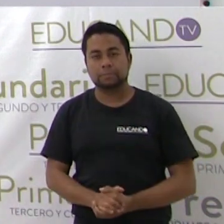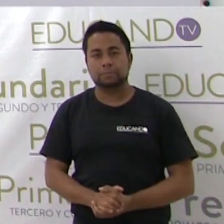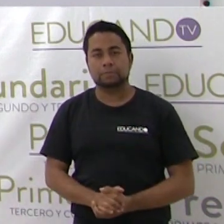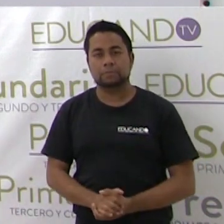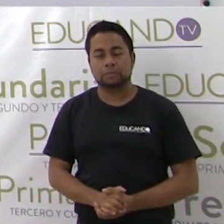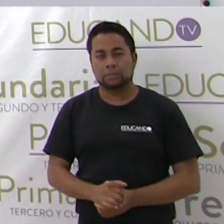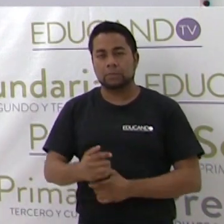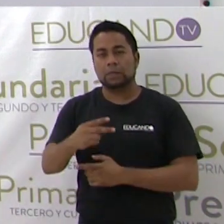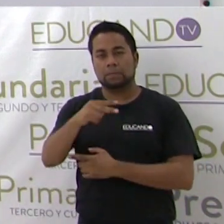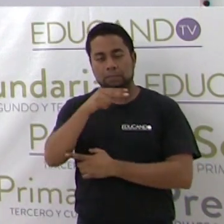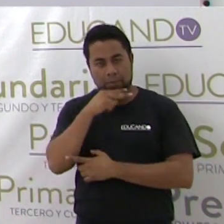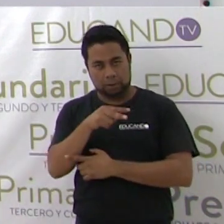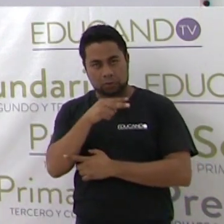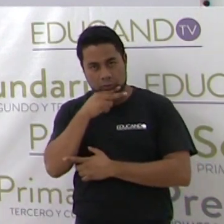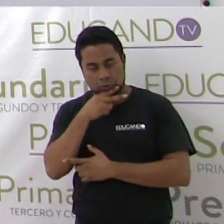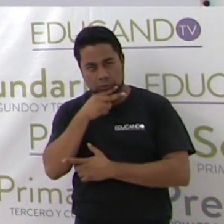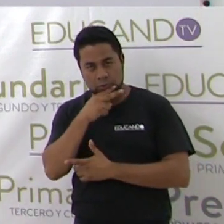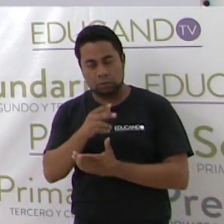Los verbos